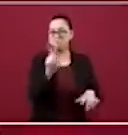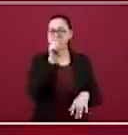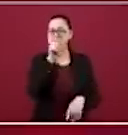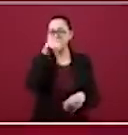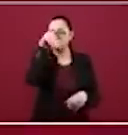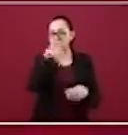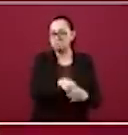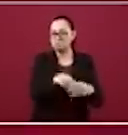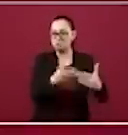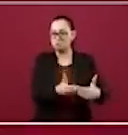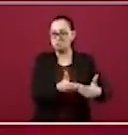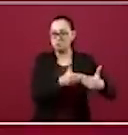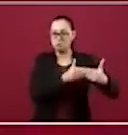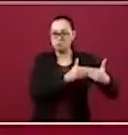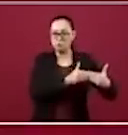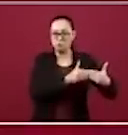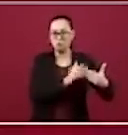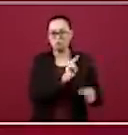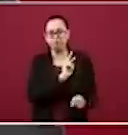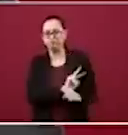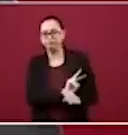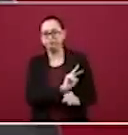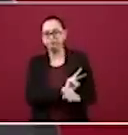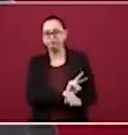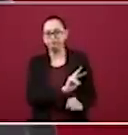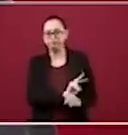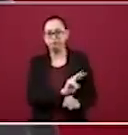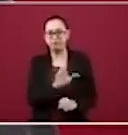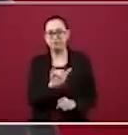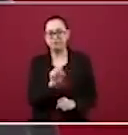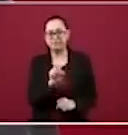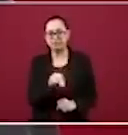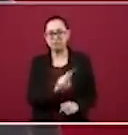incluso con vigilancia del CISEN.